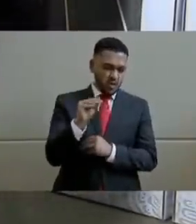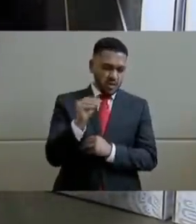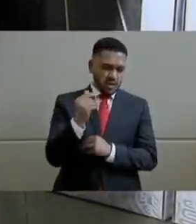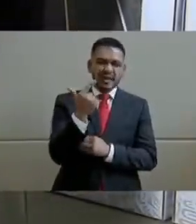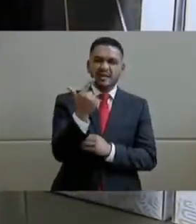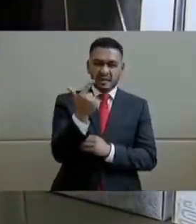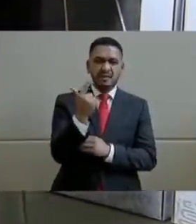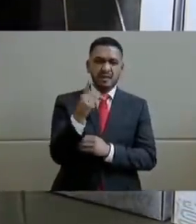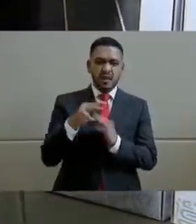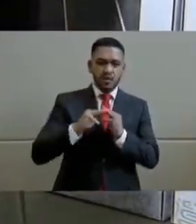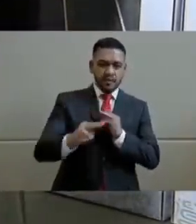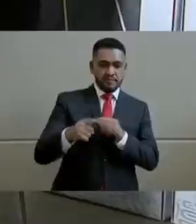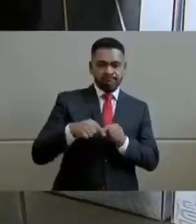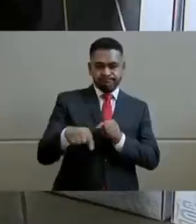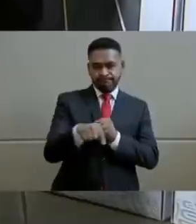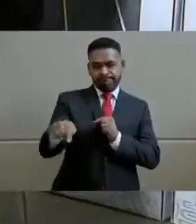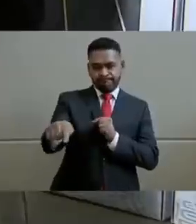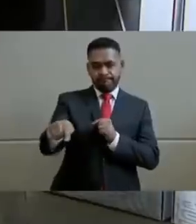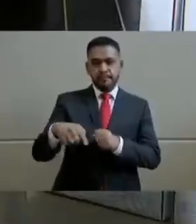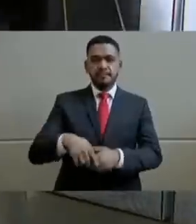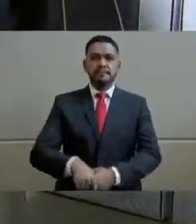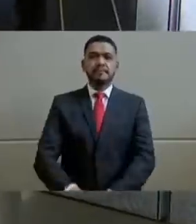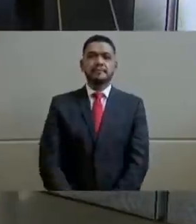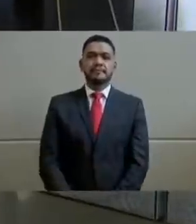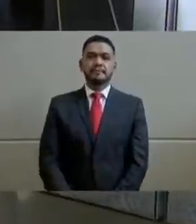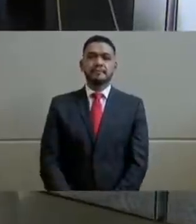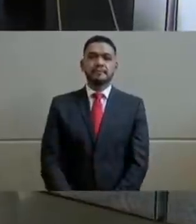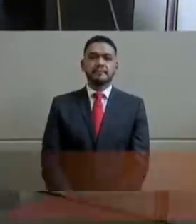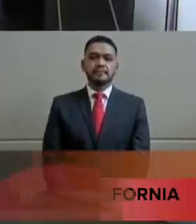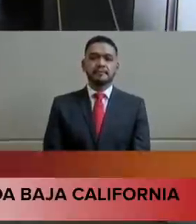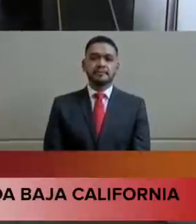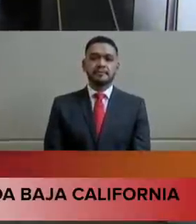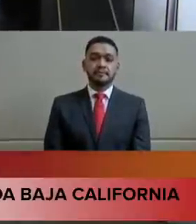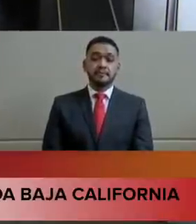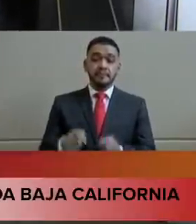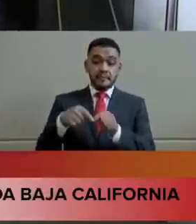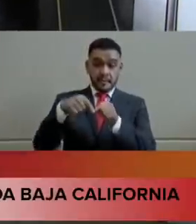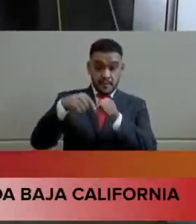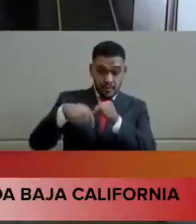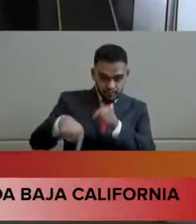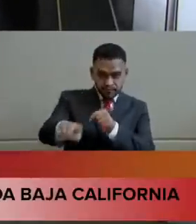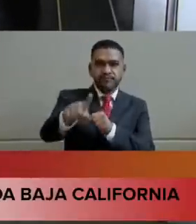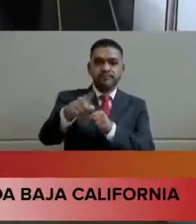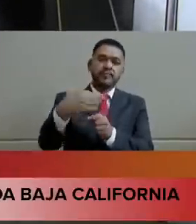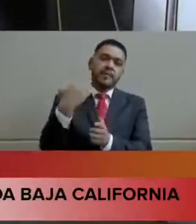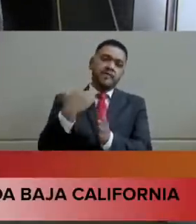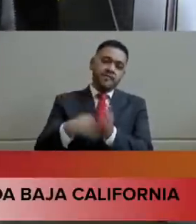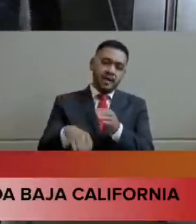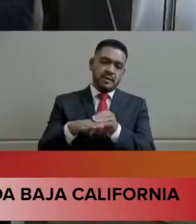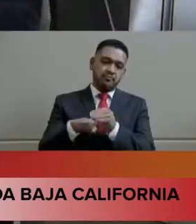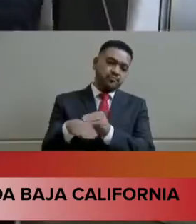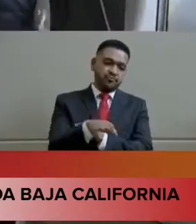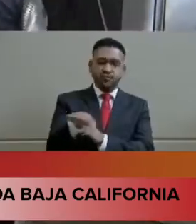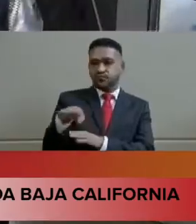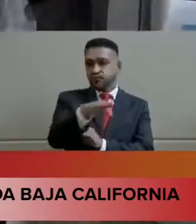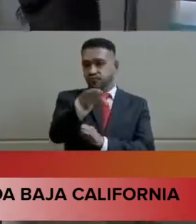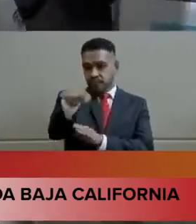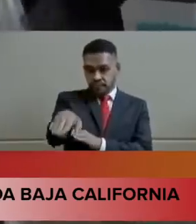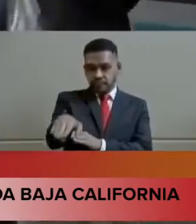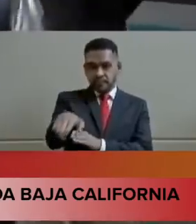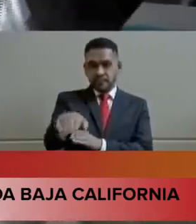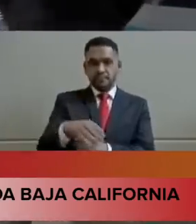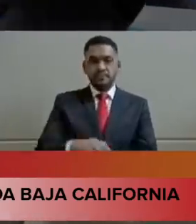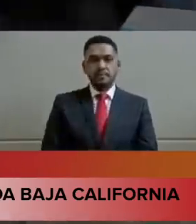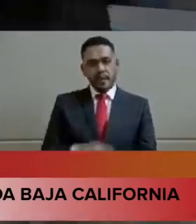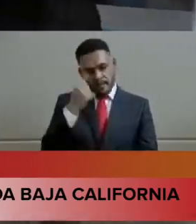197 kilómetros. Y de ahí para adelante todavía nos falta hacia para